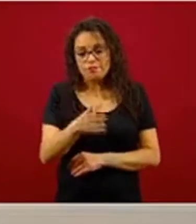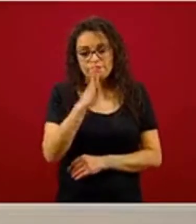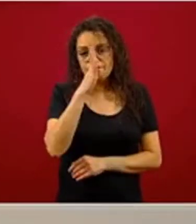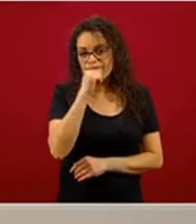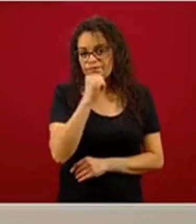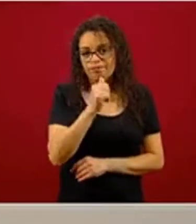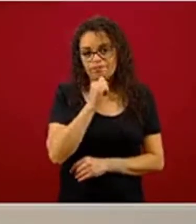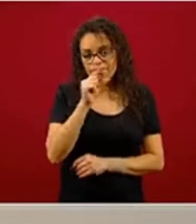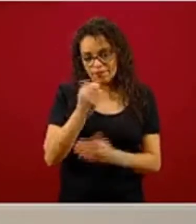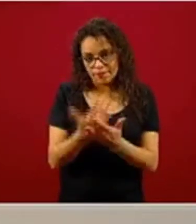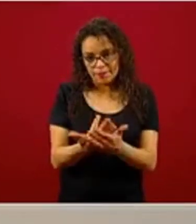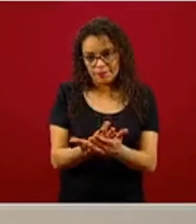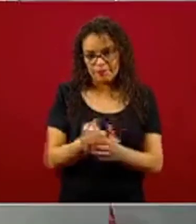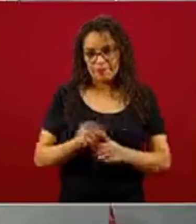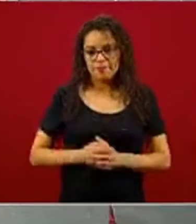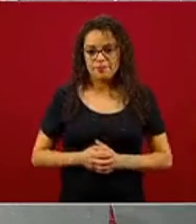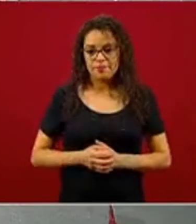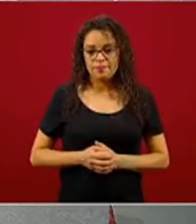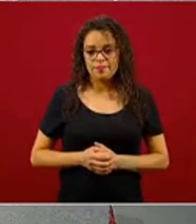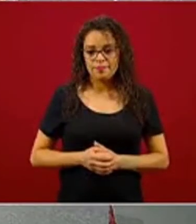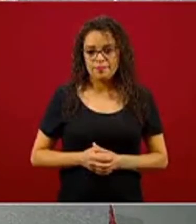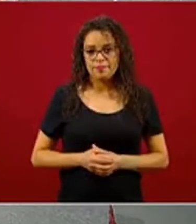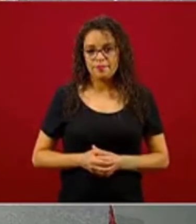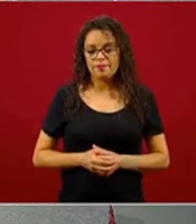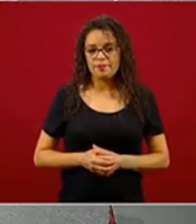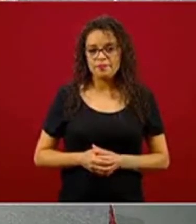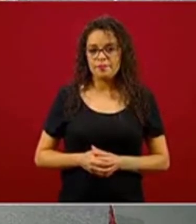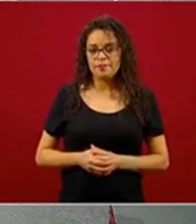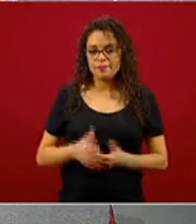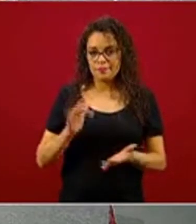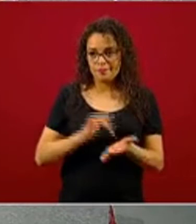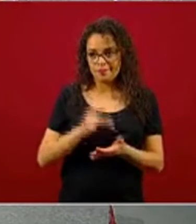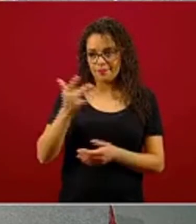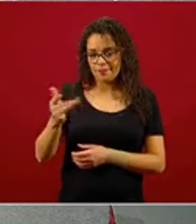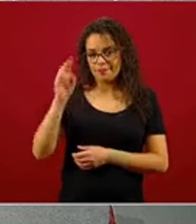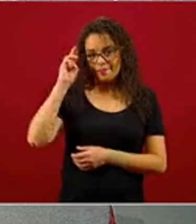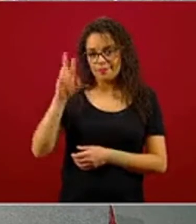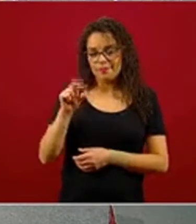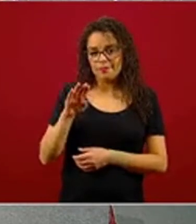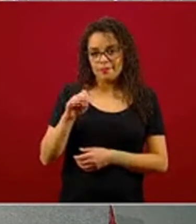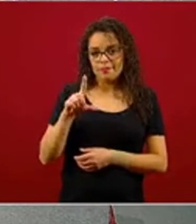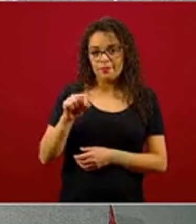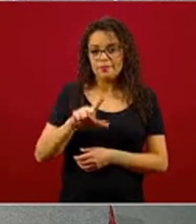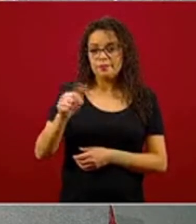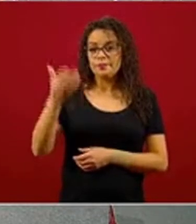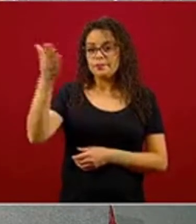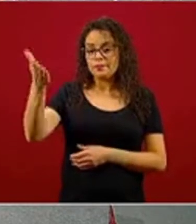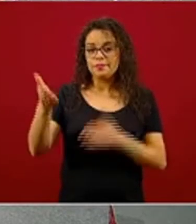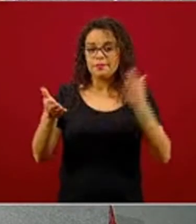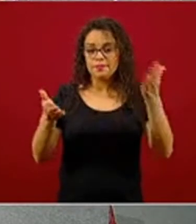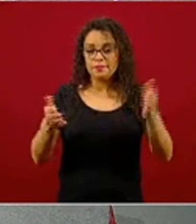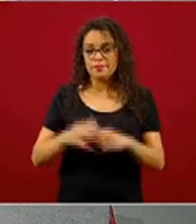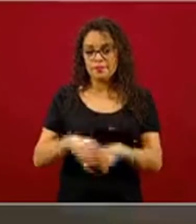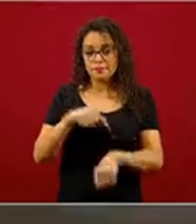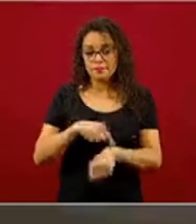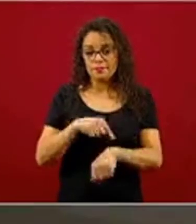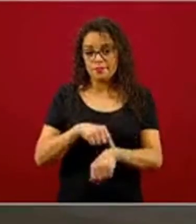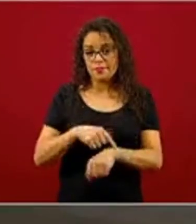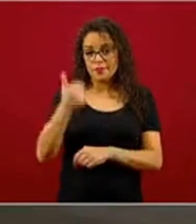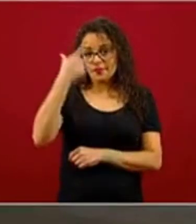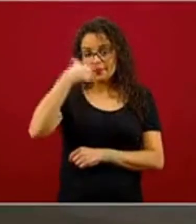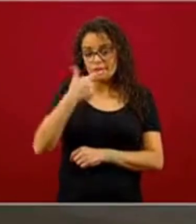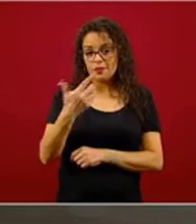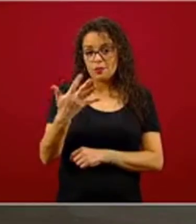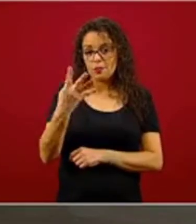todavía. Gracias, maestro Robledo. Dulce Soto, y usted, si nos da tiempo. Son las 19:54.